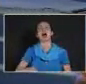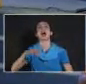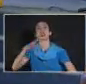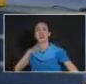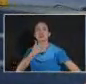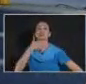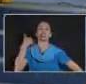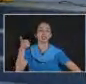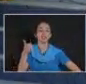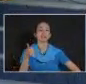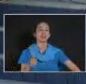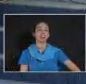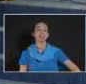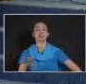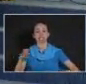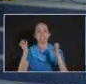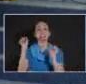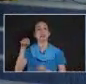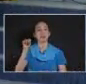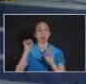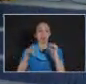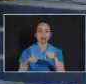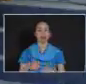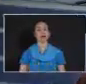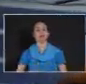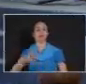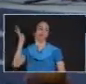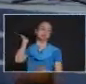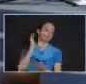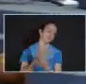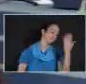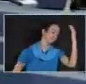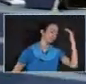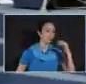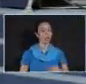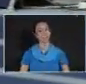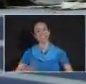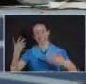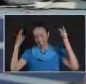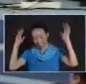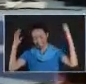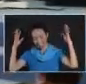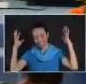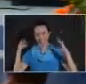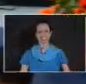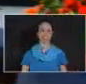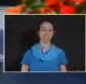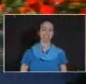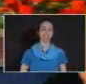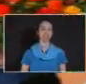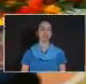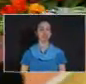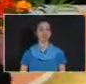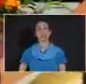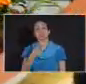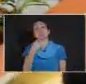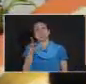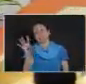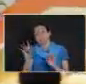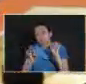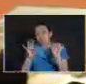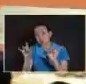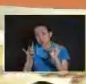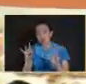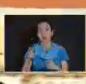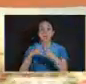puede, hermano. Sí, claro que se puede. ¡Ah! ¡Qué alegría! Dirían algunos.